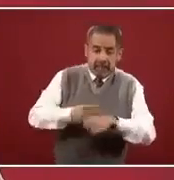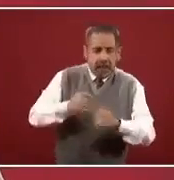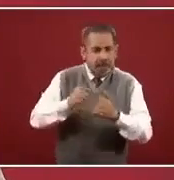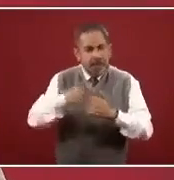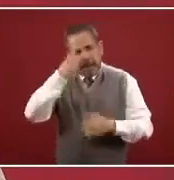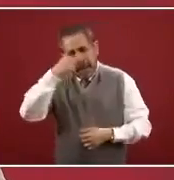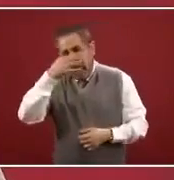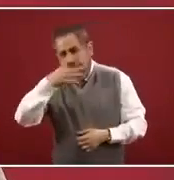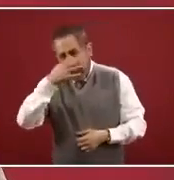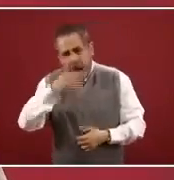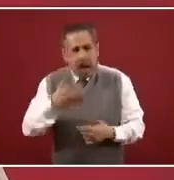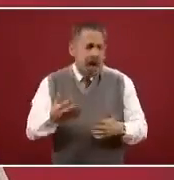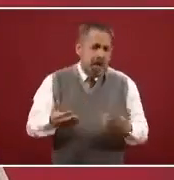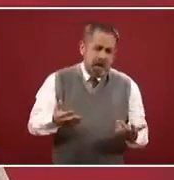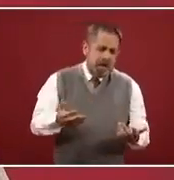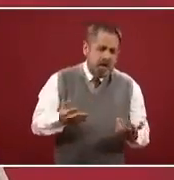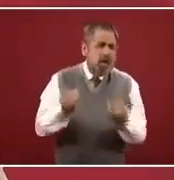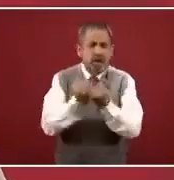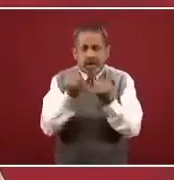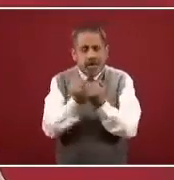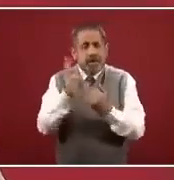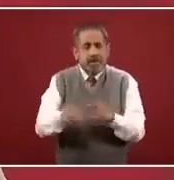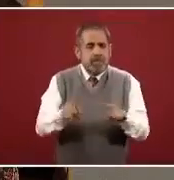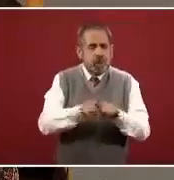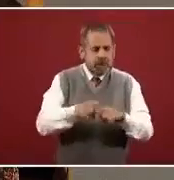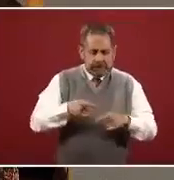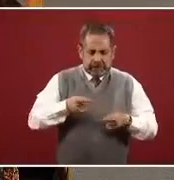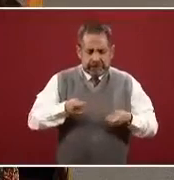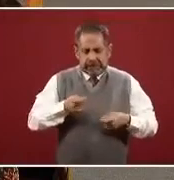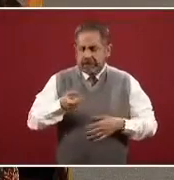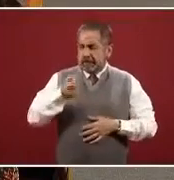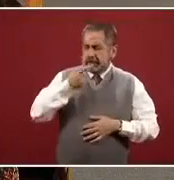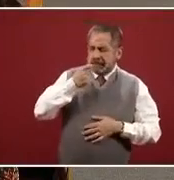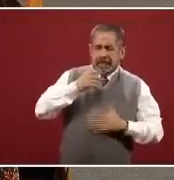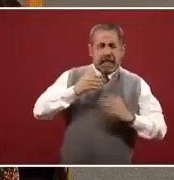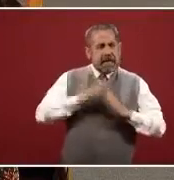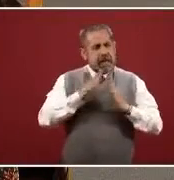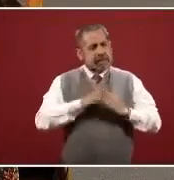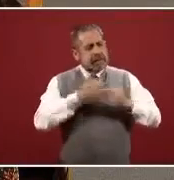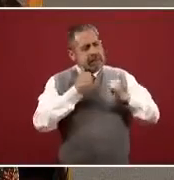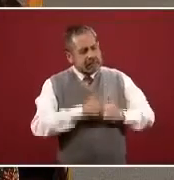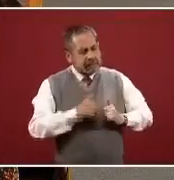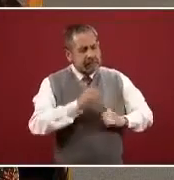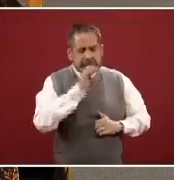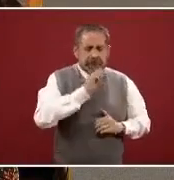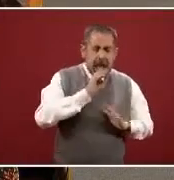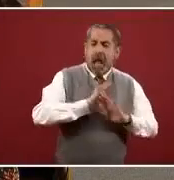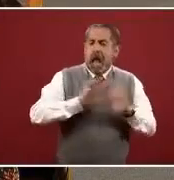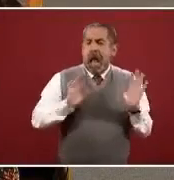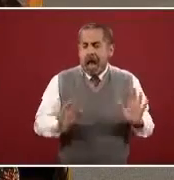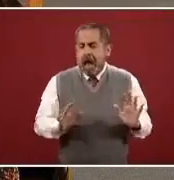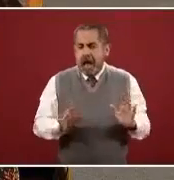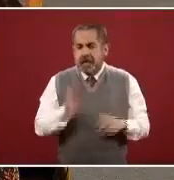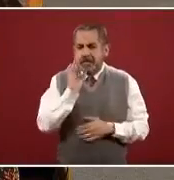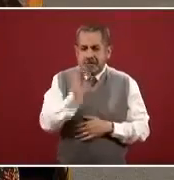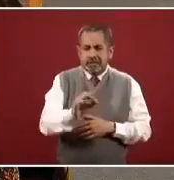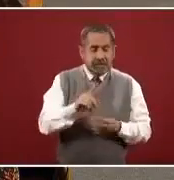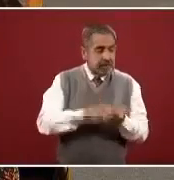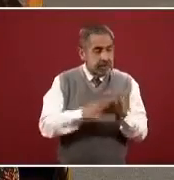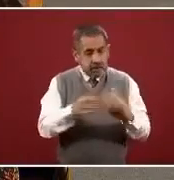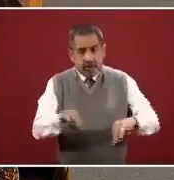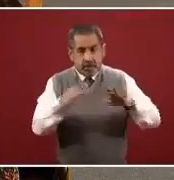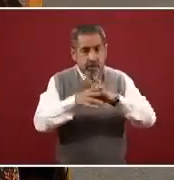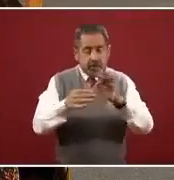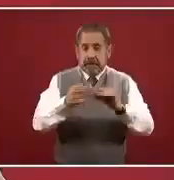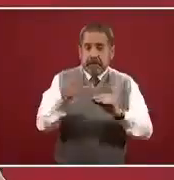¿no? En un momento lo controlan o lo atienden en casa, y a menos que haya un signo o síntoma importante que sí